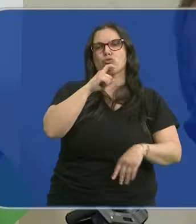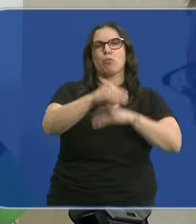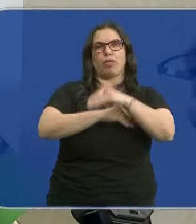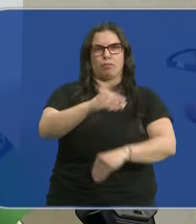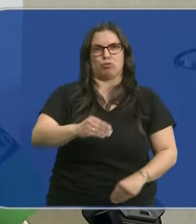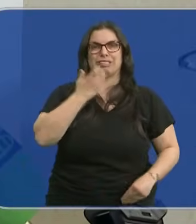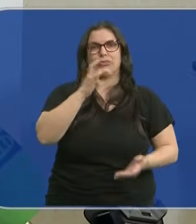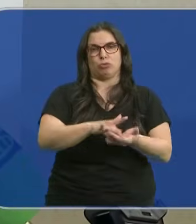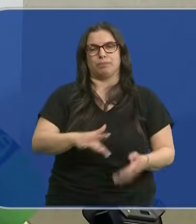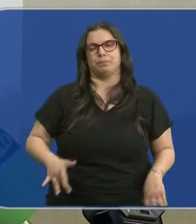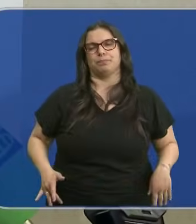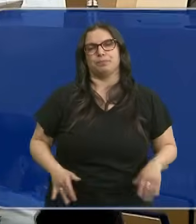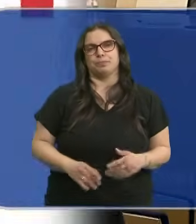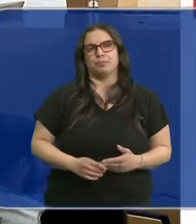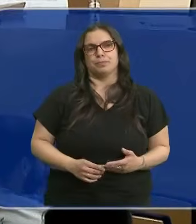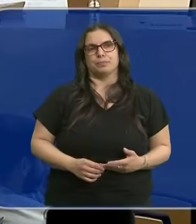que actuar.